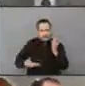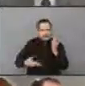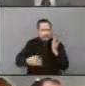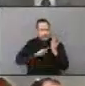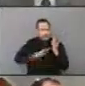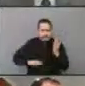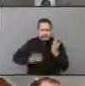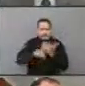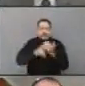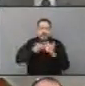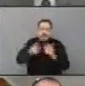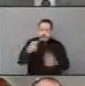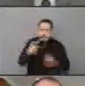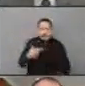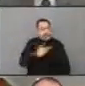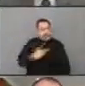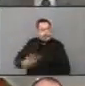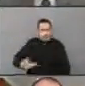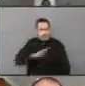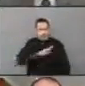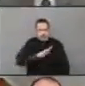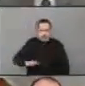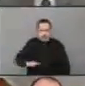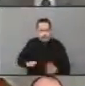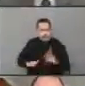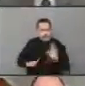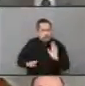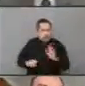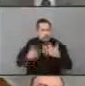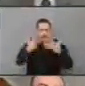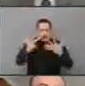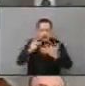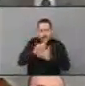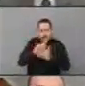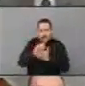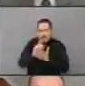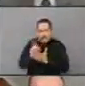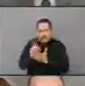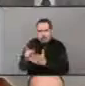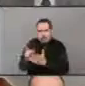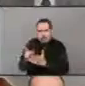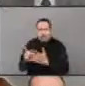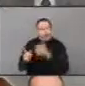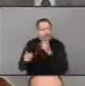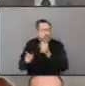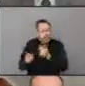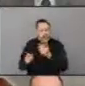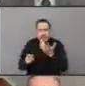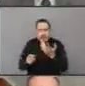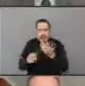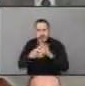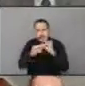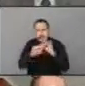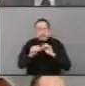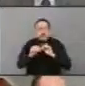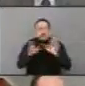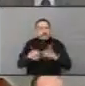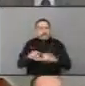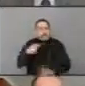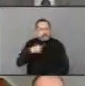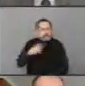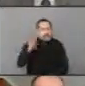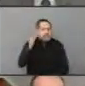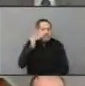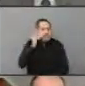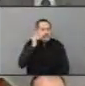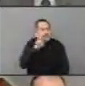como presidenta municipal. Estos 8 segundos son, de acuerdo a lo que escucho y